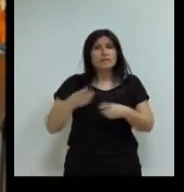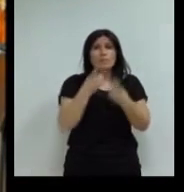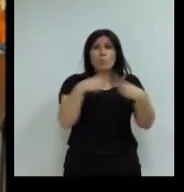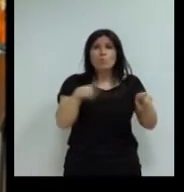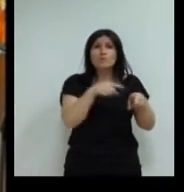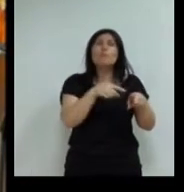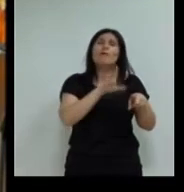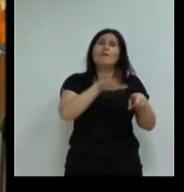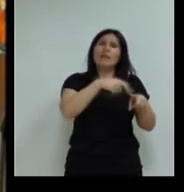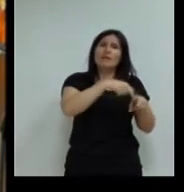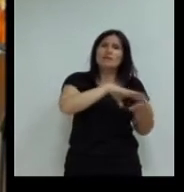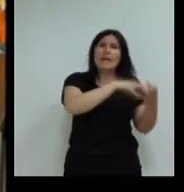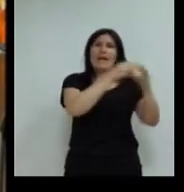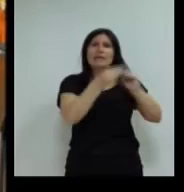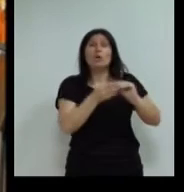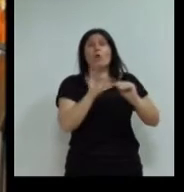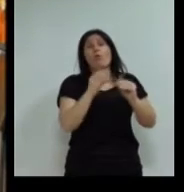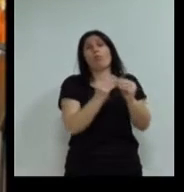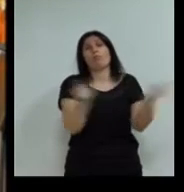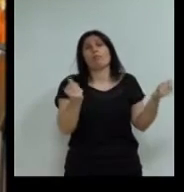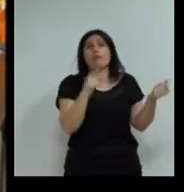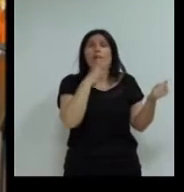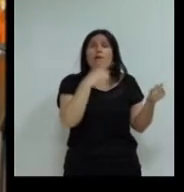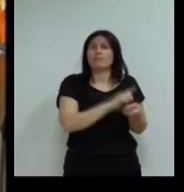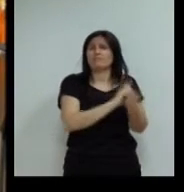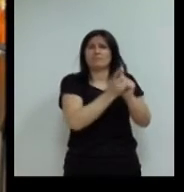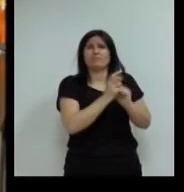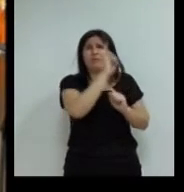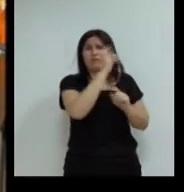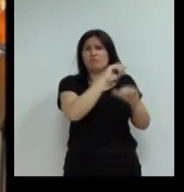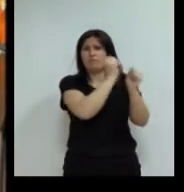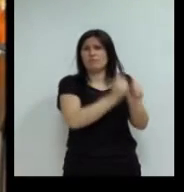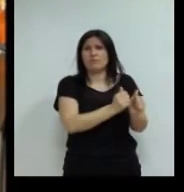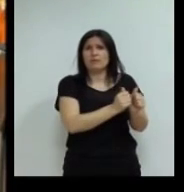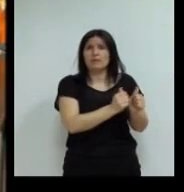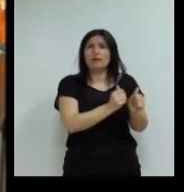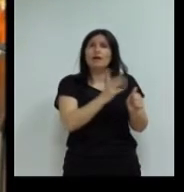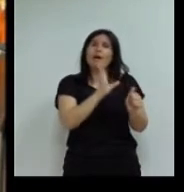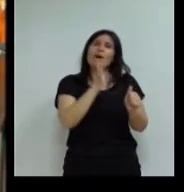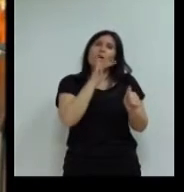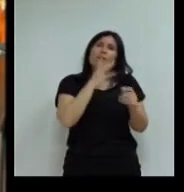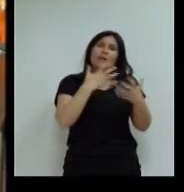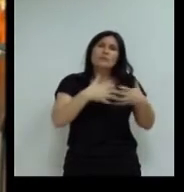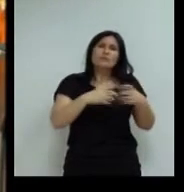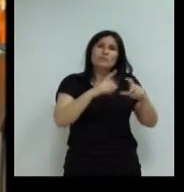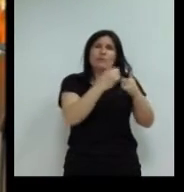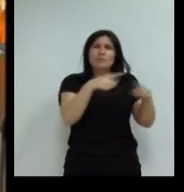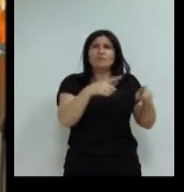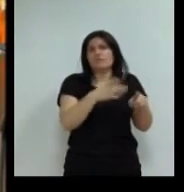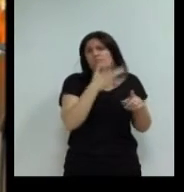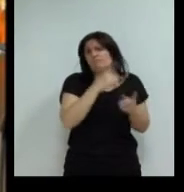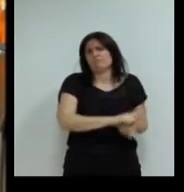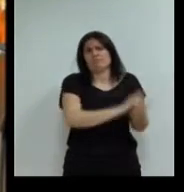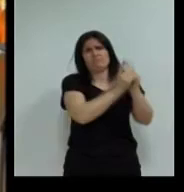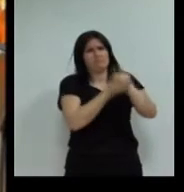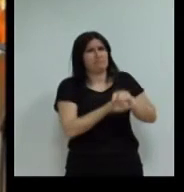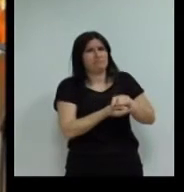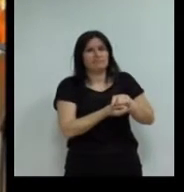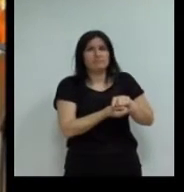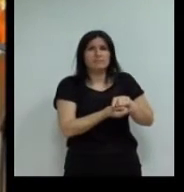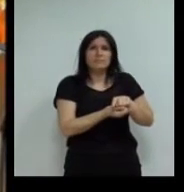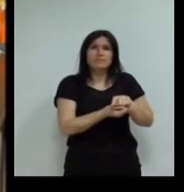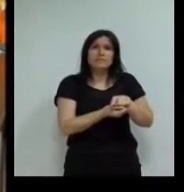o ha desaparecido la industria como se conocía y ahora hay otro tipo de industria musical. Pues a lo mejor estamos en ese mismo proceso en la industria audiovisual. De